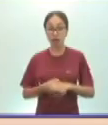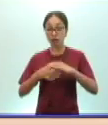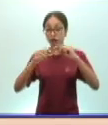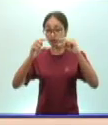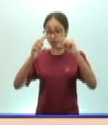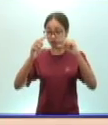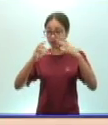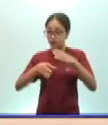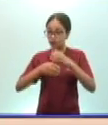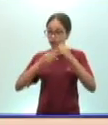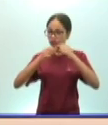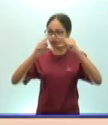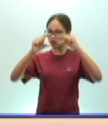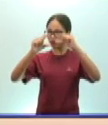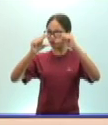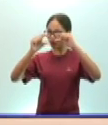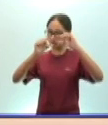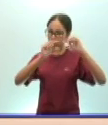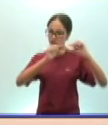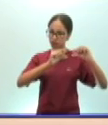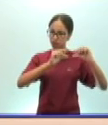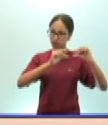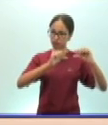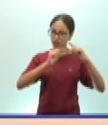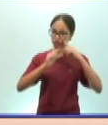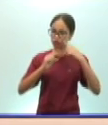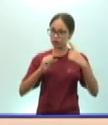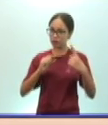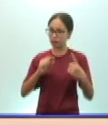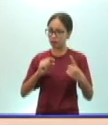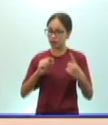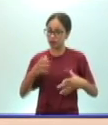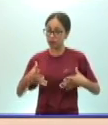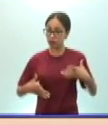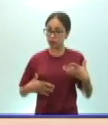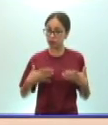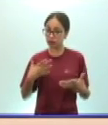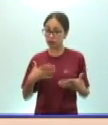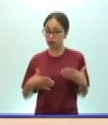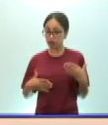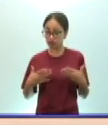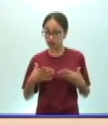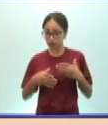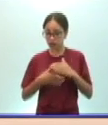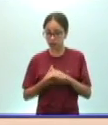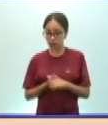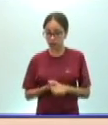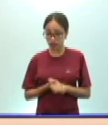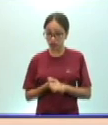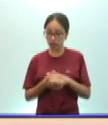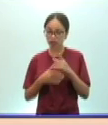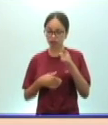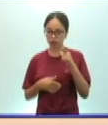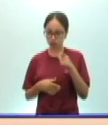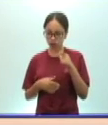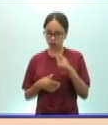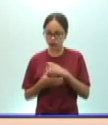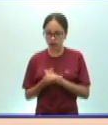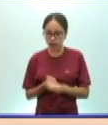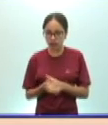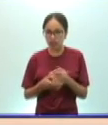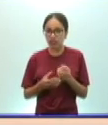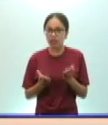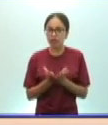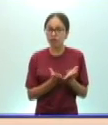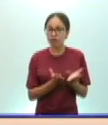Resumiendo entonces lo observado en esta actividad experimental y que ya ustedes la estudiaron con sus profesores en el